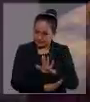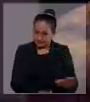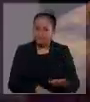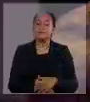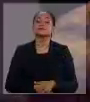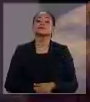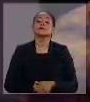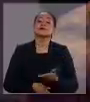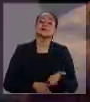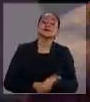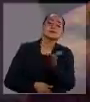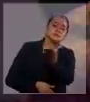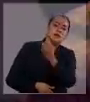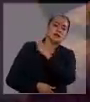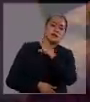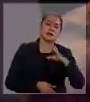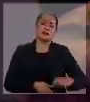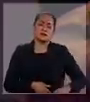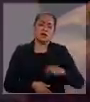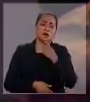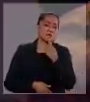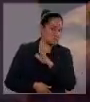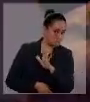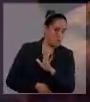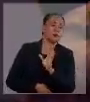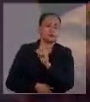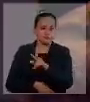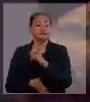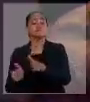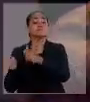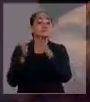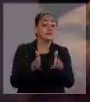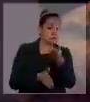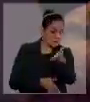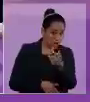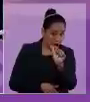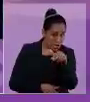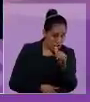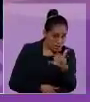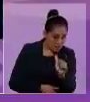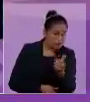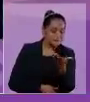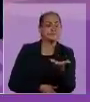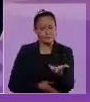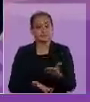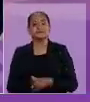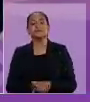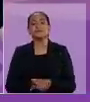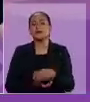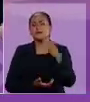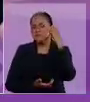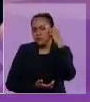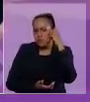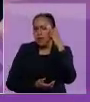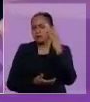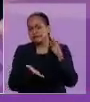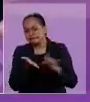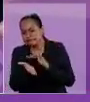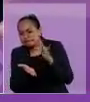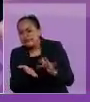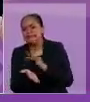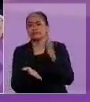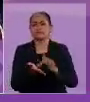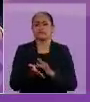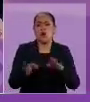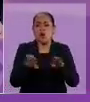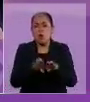candidato López Obrador? No. Candidato Anaya, usted decía hace rato el tema del celular, la cuestión digital, y le comento